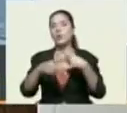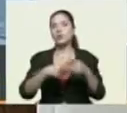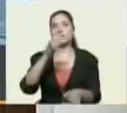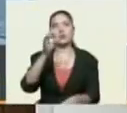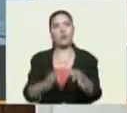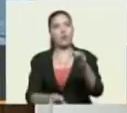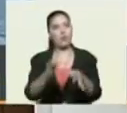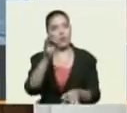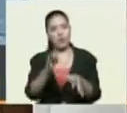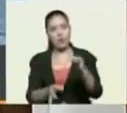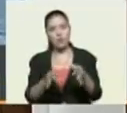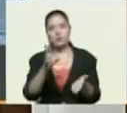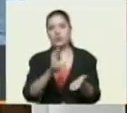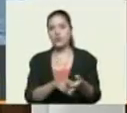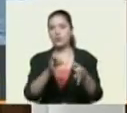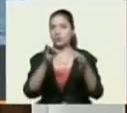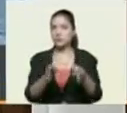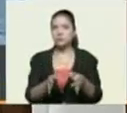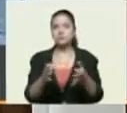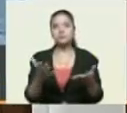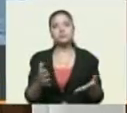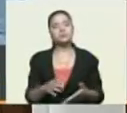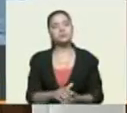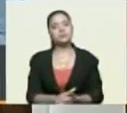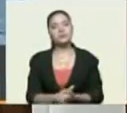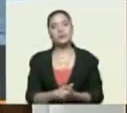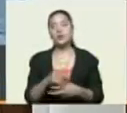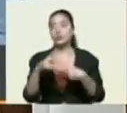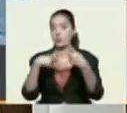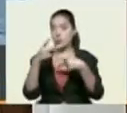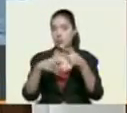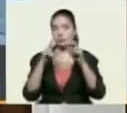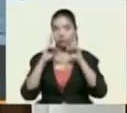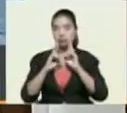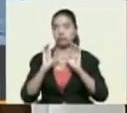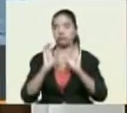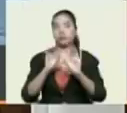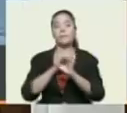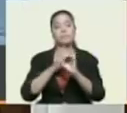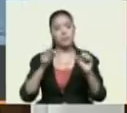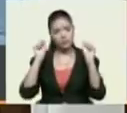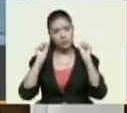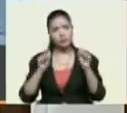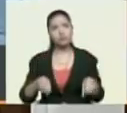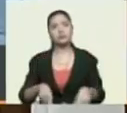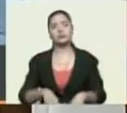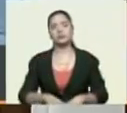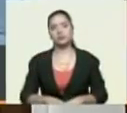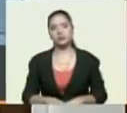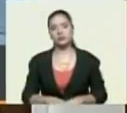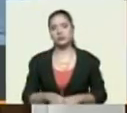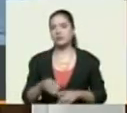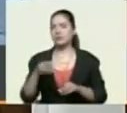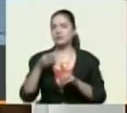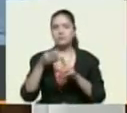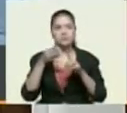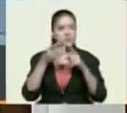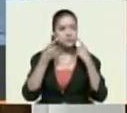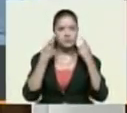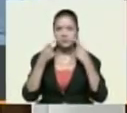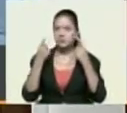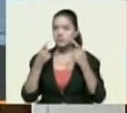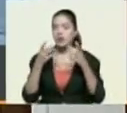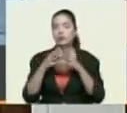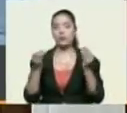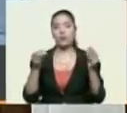justo, garantías a un debido proceso, pero efectivamente perseguir pues este tipo de